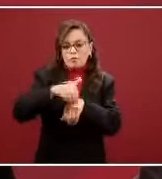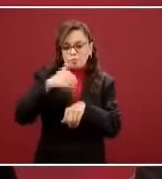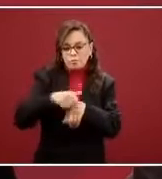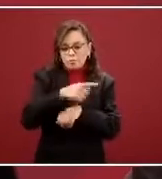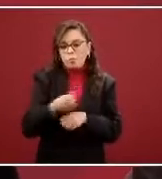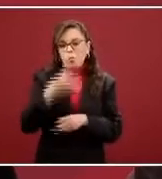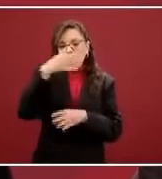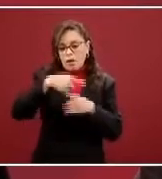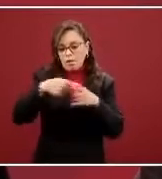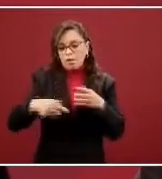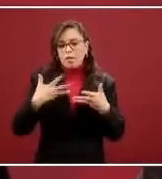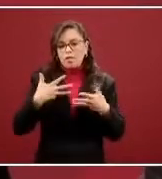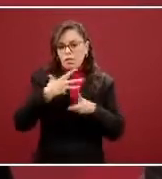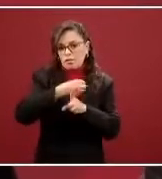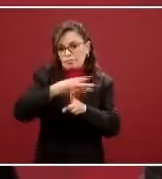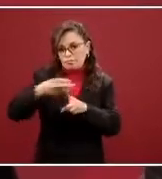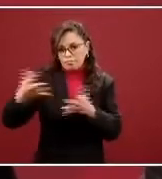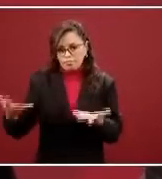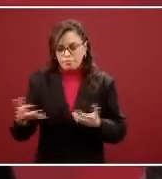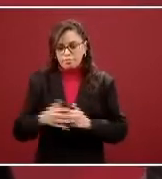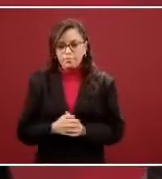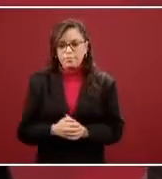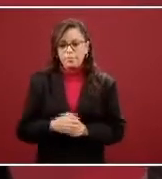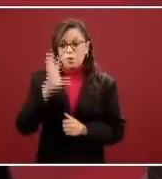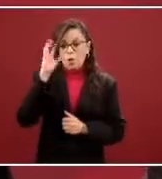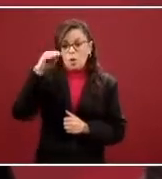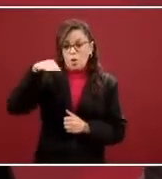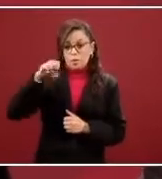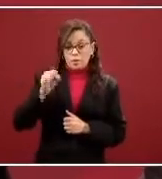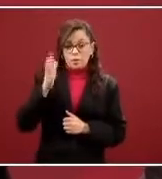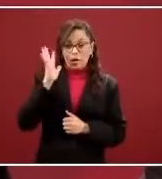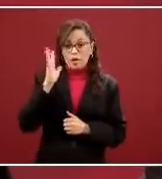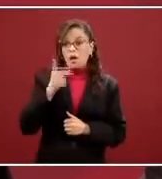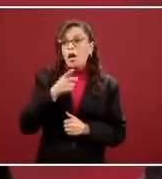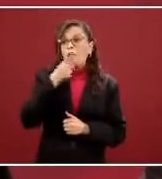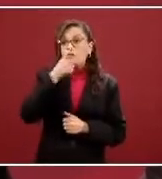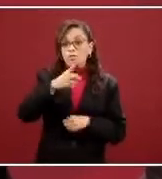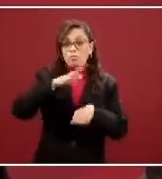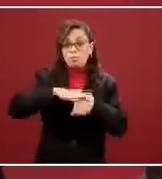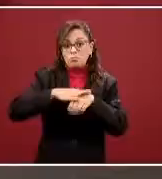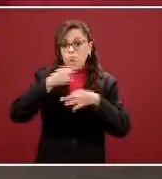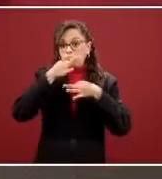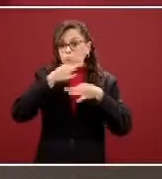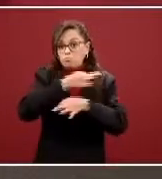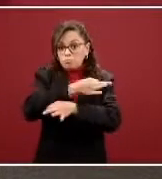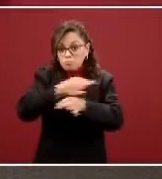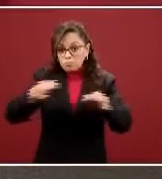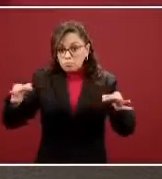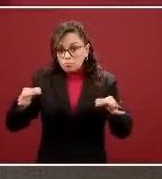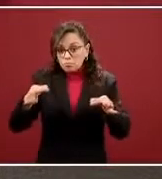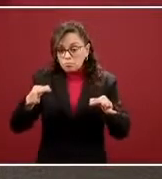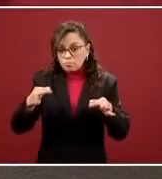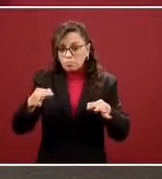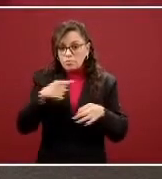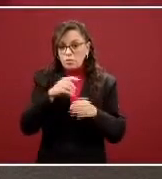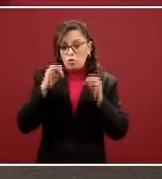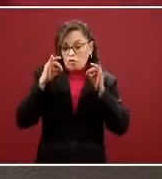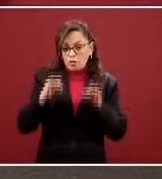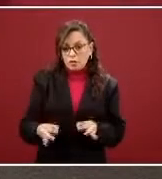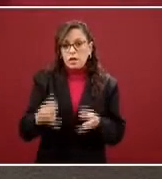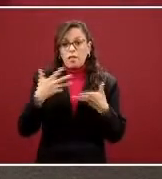tenemos del monitoreo que se realiza que la OMS haya en su momento publicado oficialmente algún tipo de